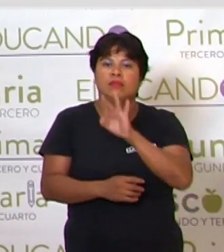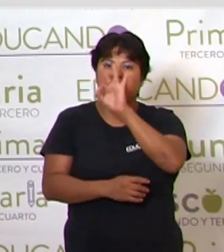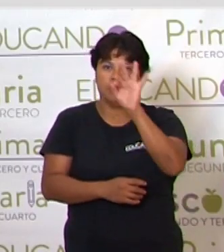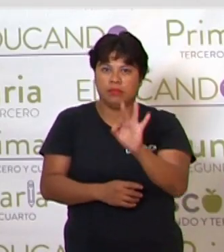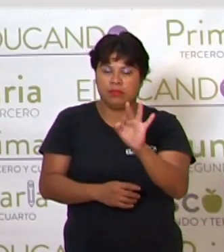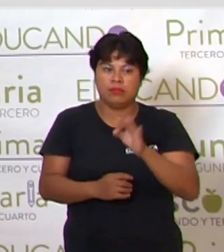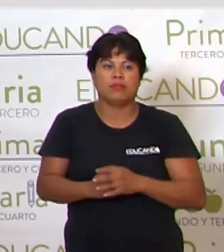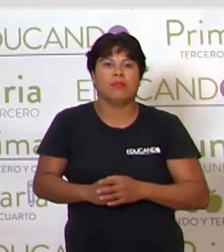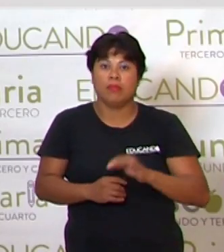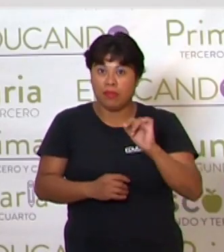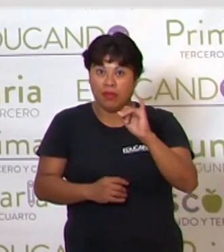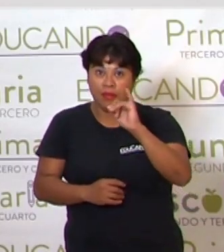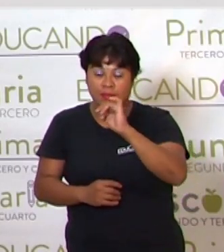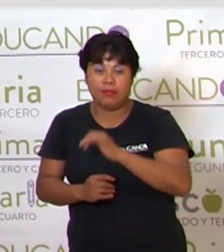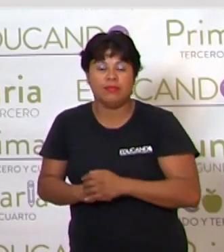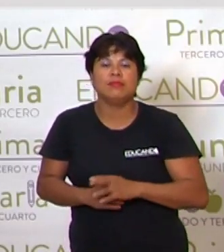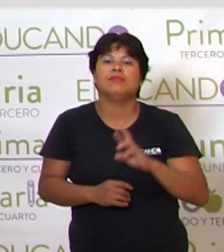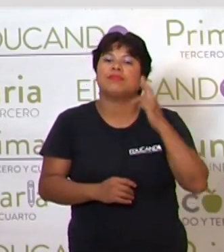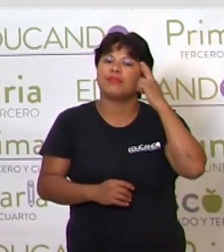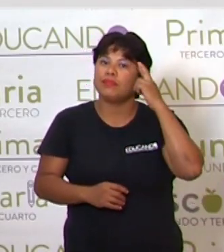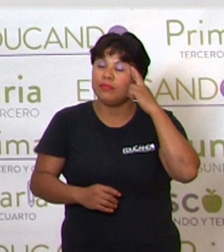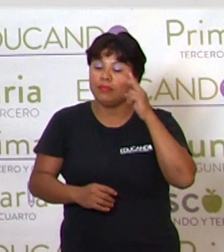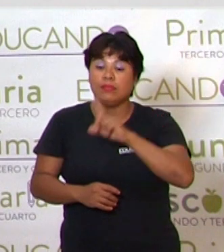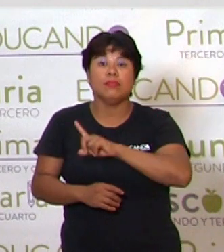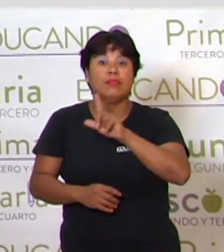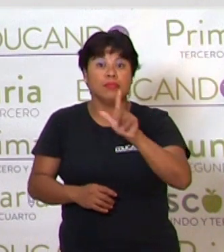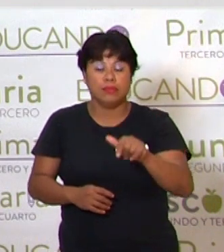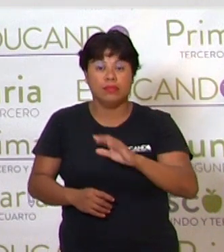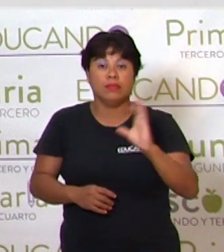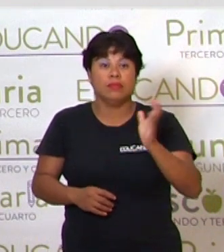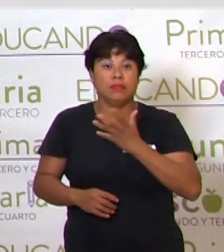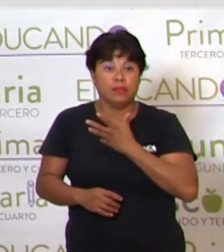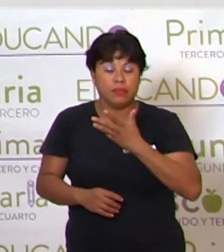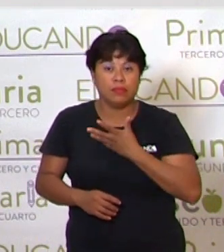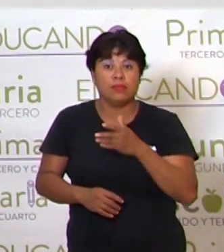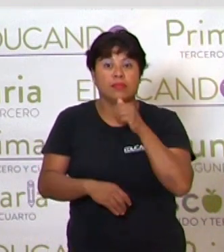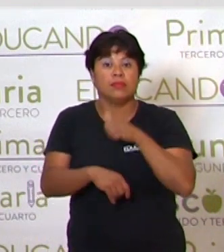grados. ¿Sí? Recuerda que después de que llegas al